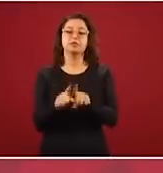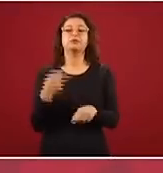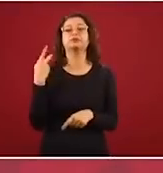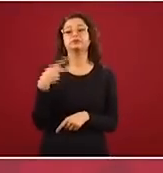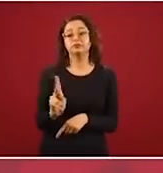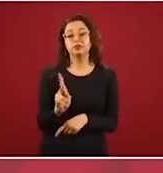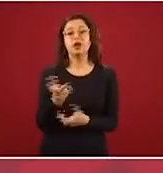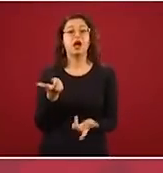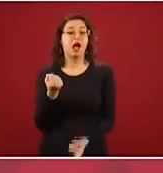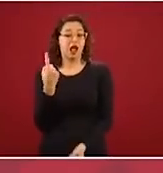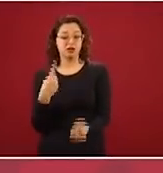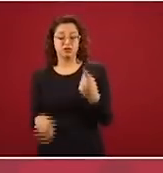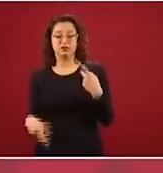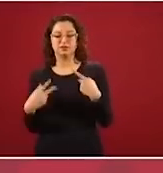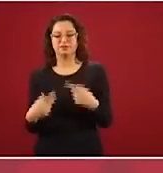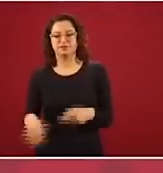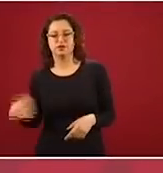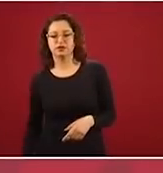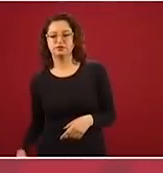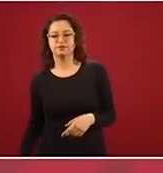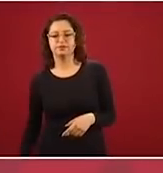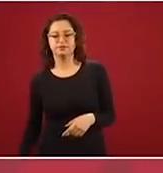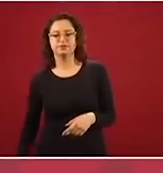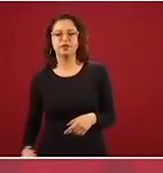hay quienes no entienden